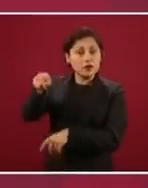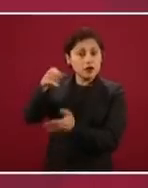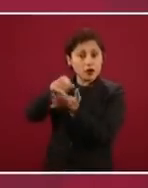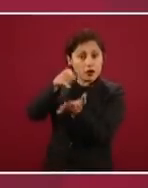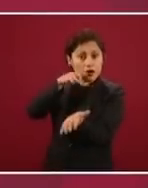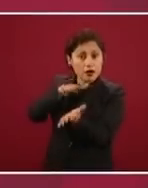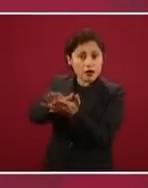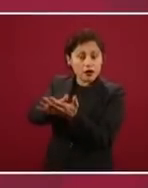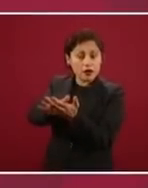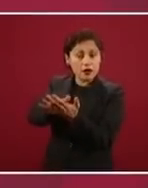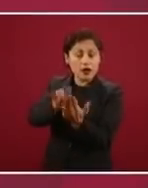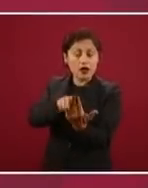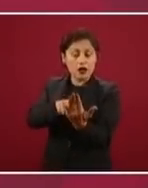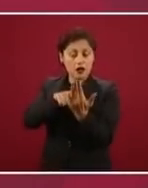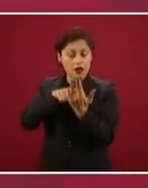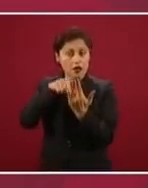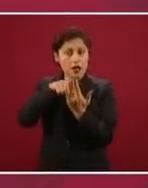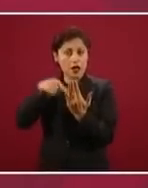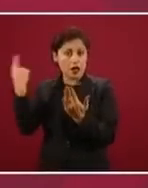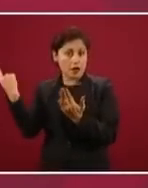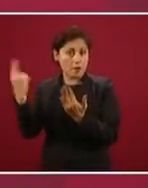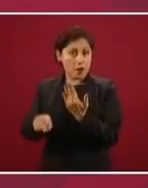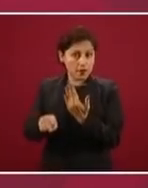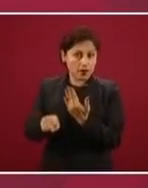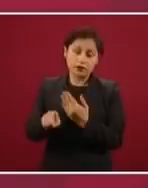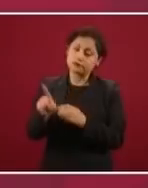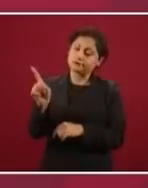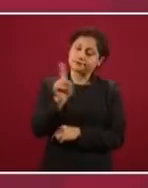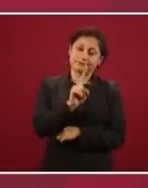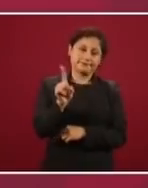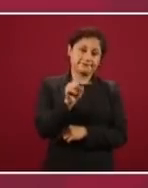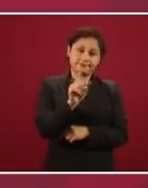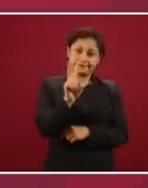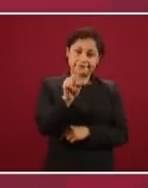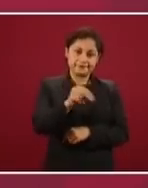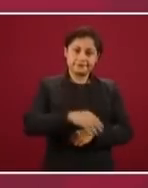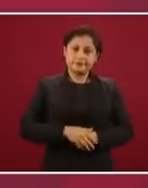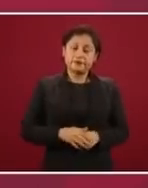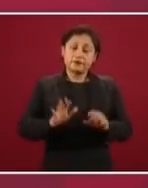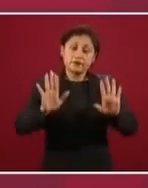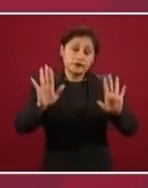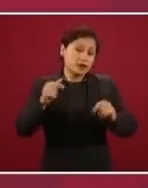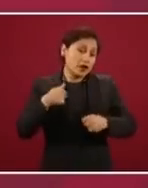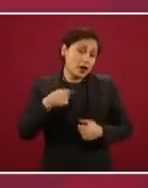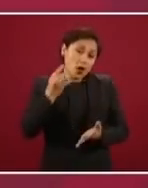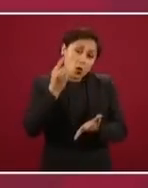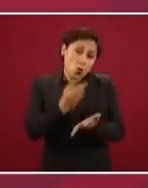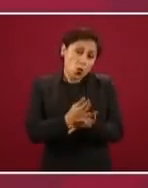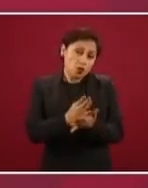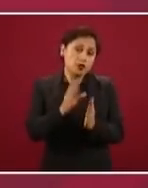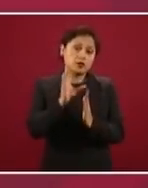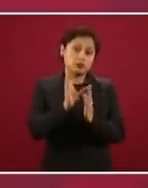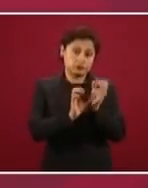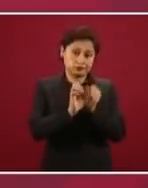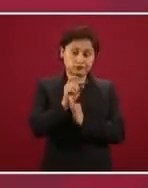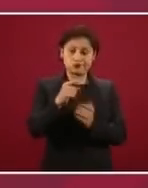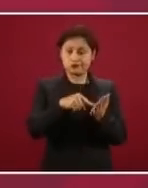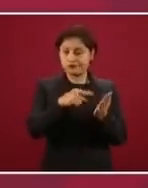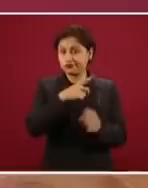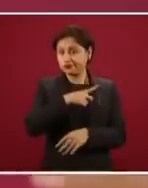ay una circunstancia especial lo digo porque ayer se habló